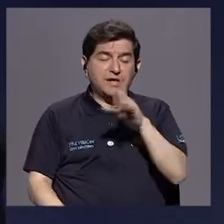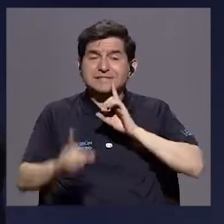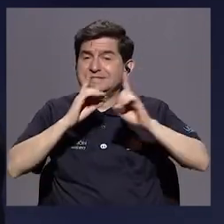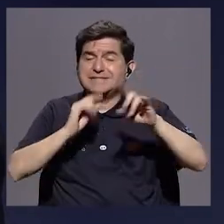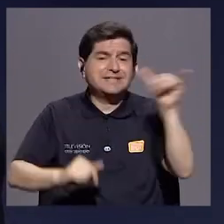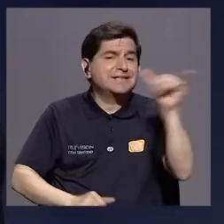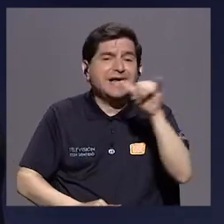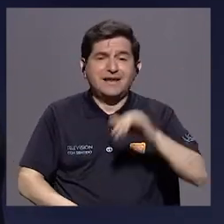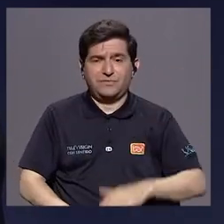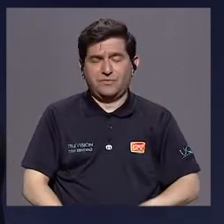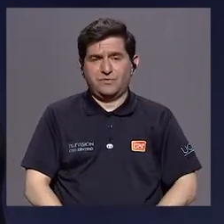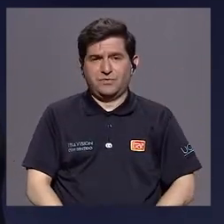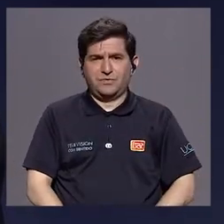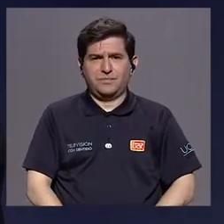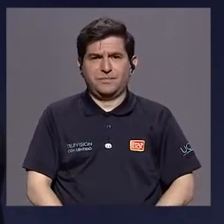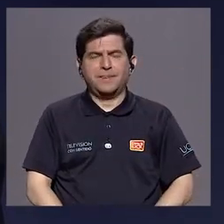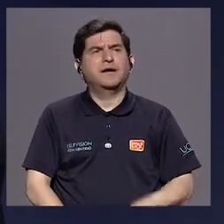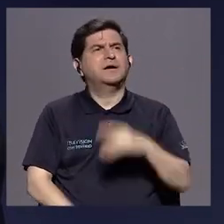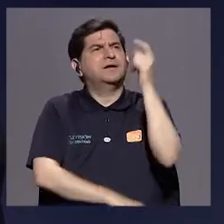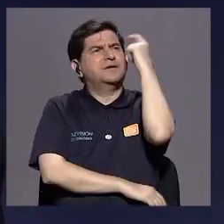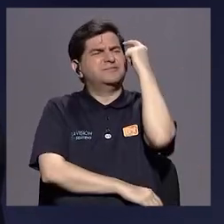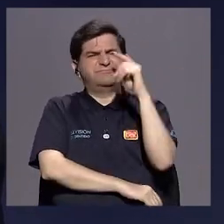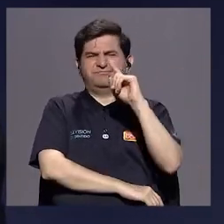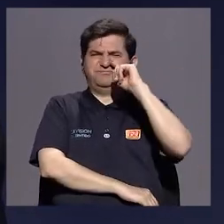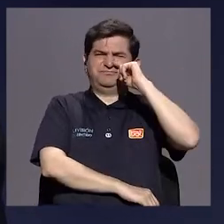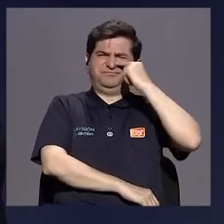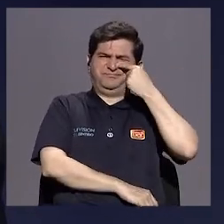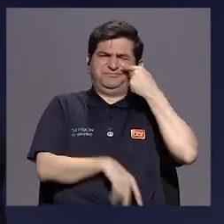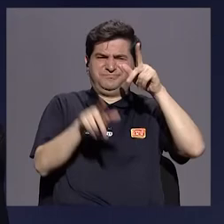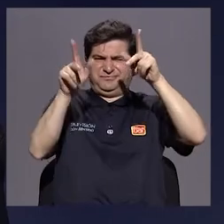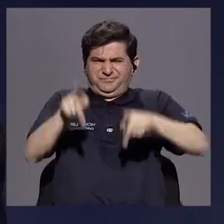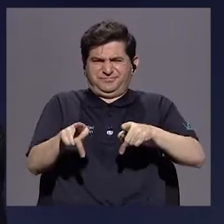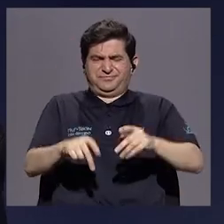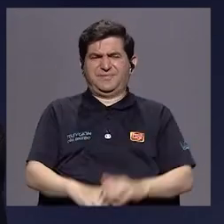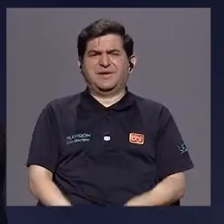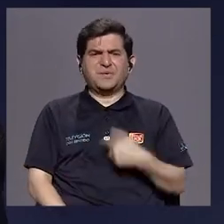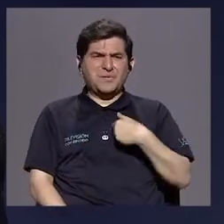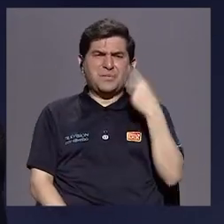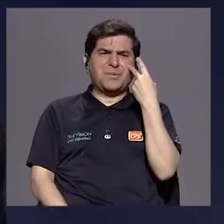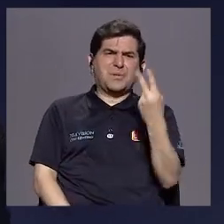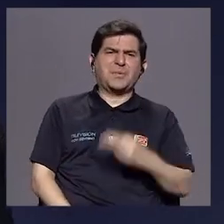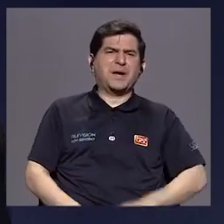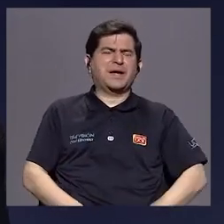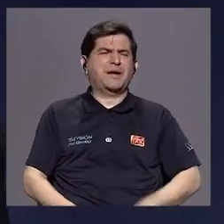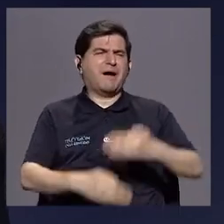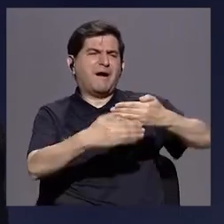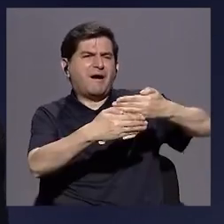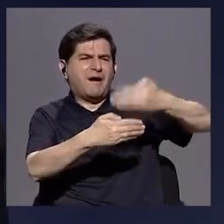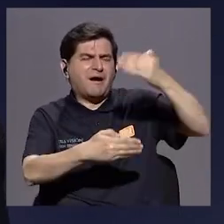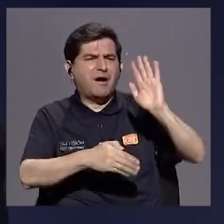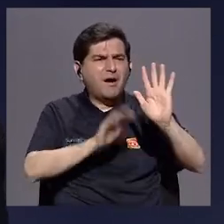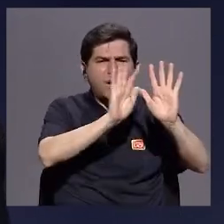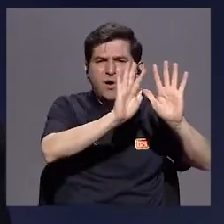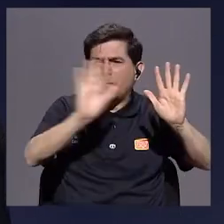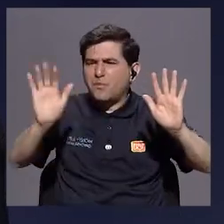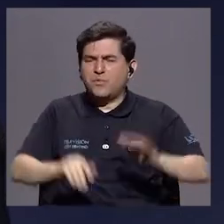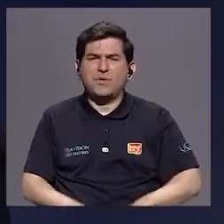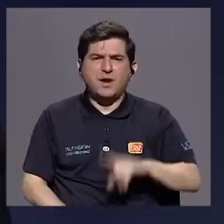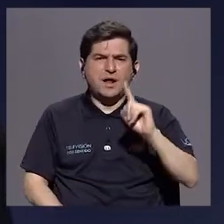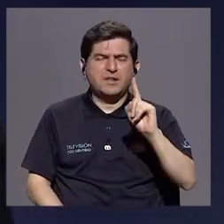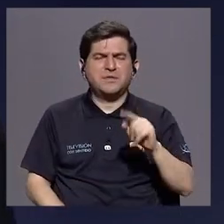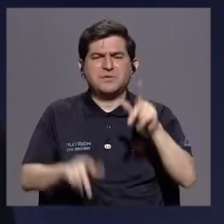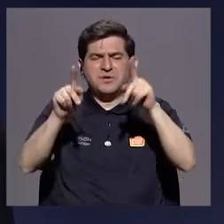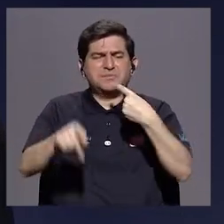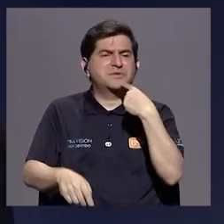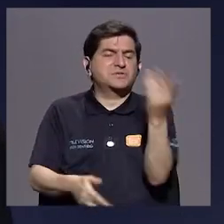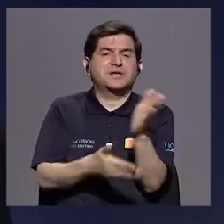diálogo porque sería bastante aburrido para el público llegar y ver un mural y que sea un mural de un artista solo